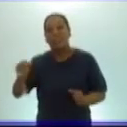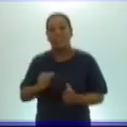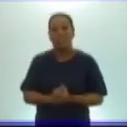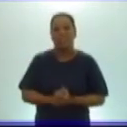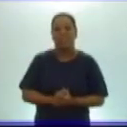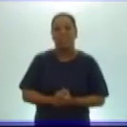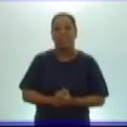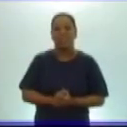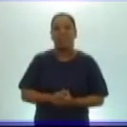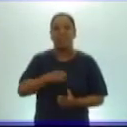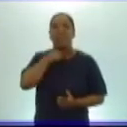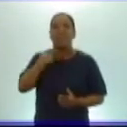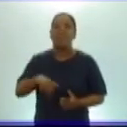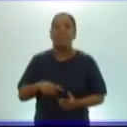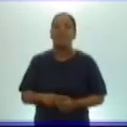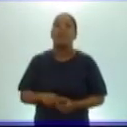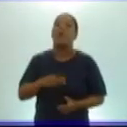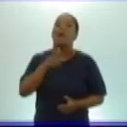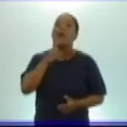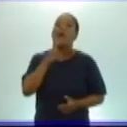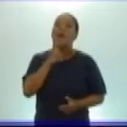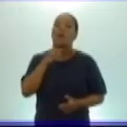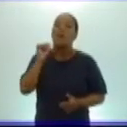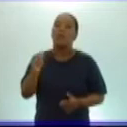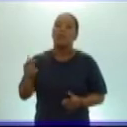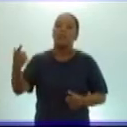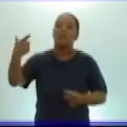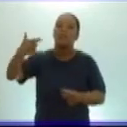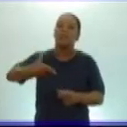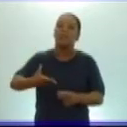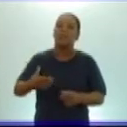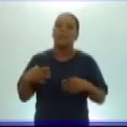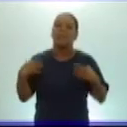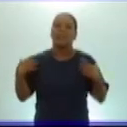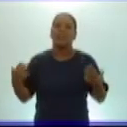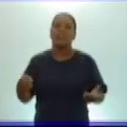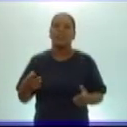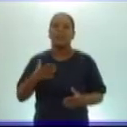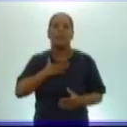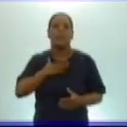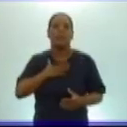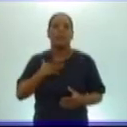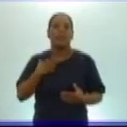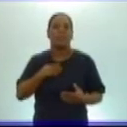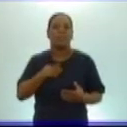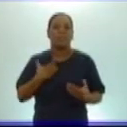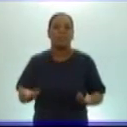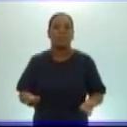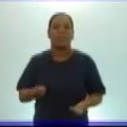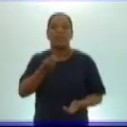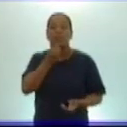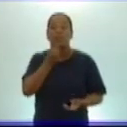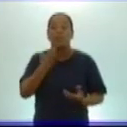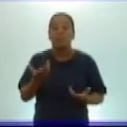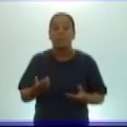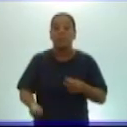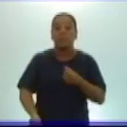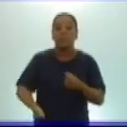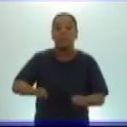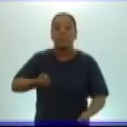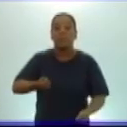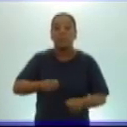ejemplo, agua y gasolina. ¿Qué propiedades tienen los componentes que me permiten a mí aplicar también una